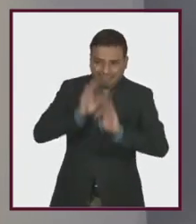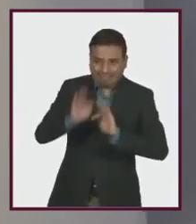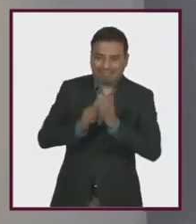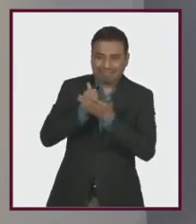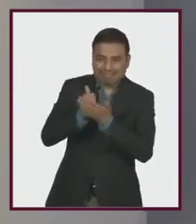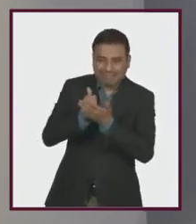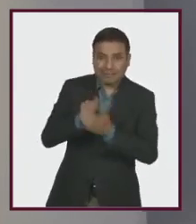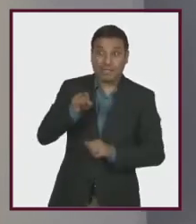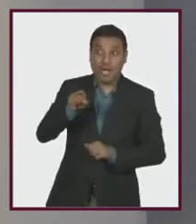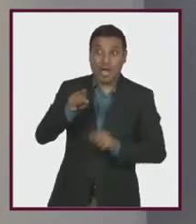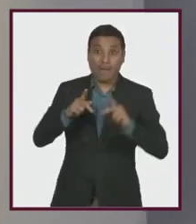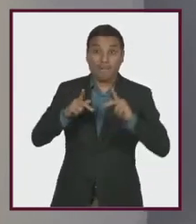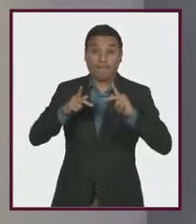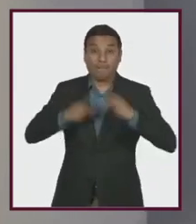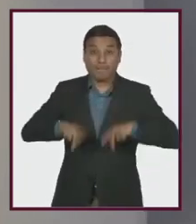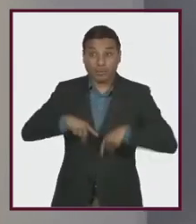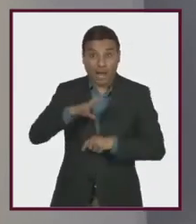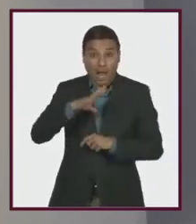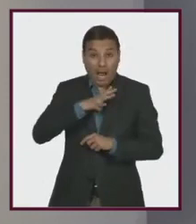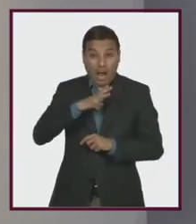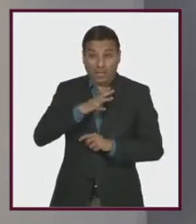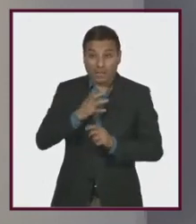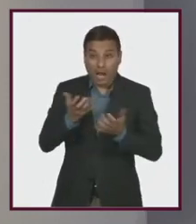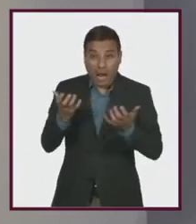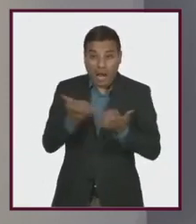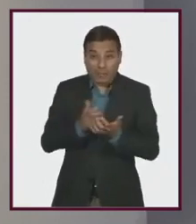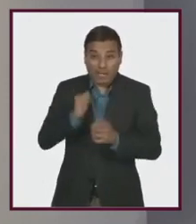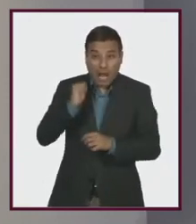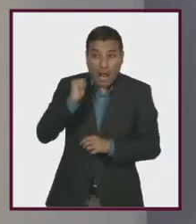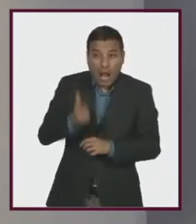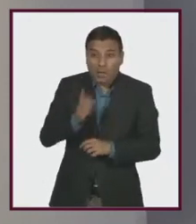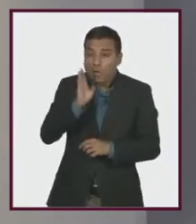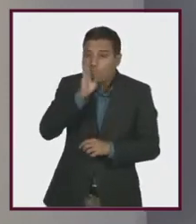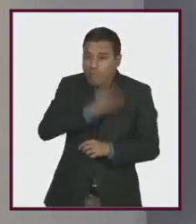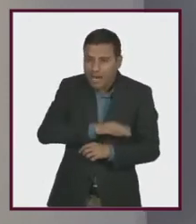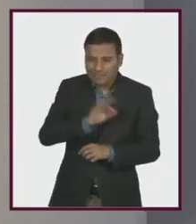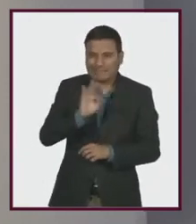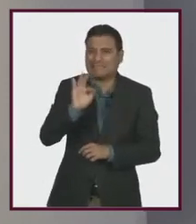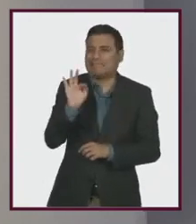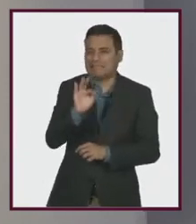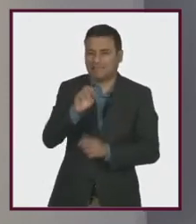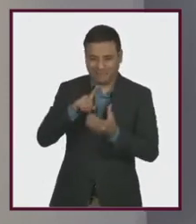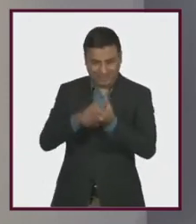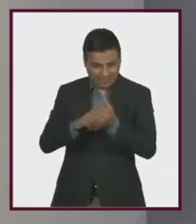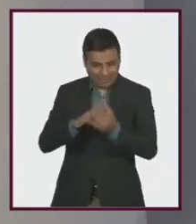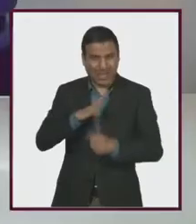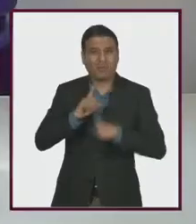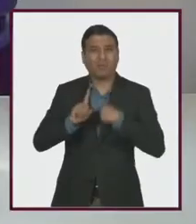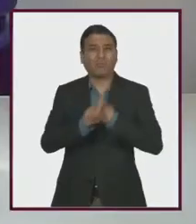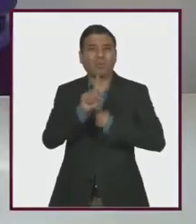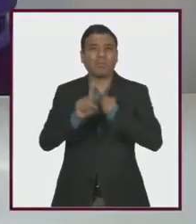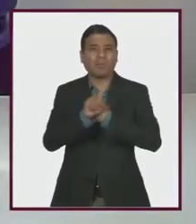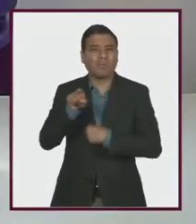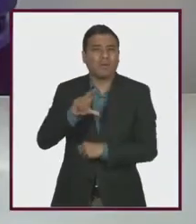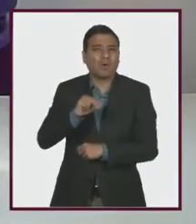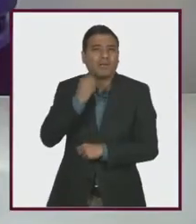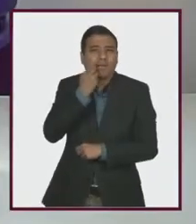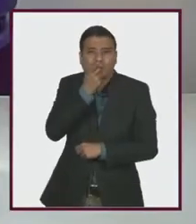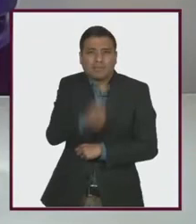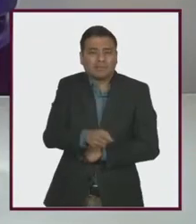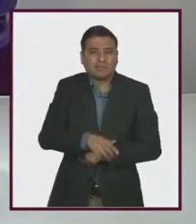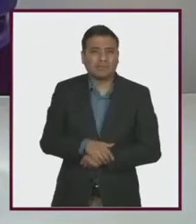persona trae atrás de eso una necesidad, algo que no nos está queriendo decir ese joven o esa joven,